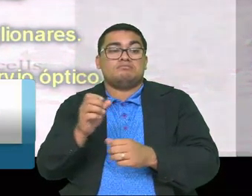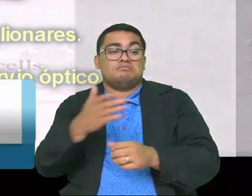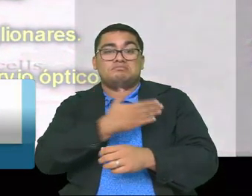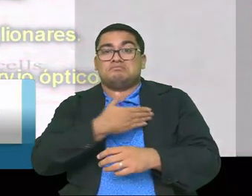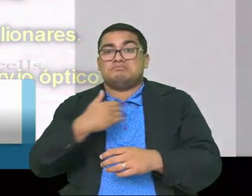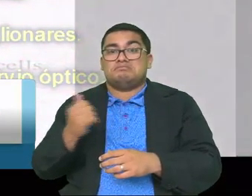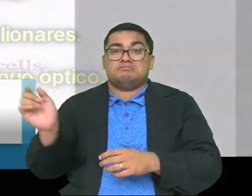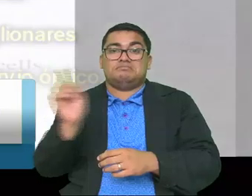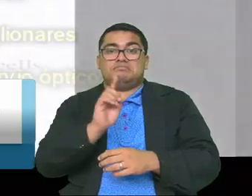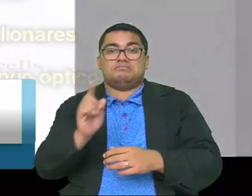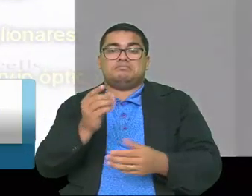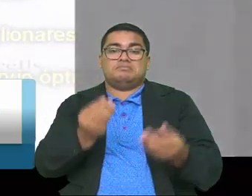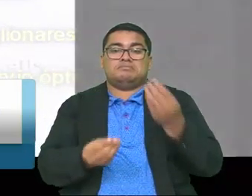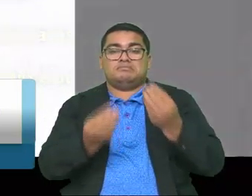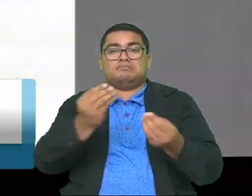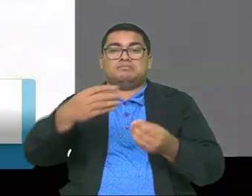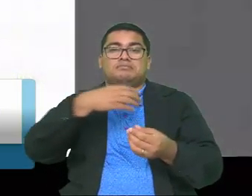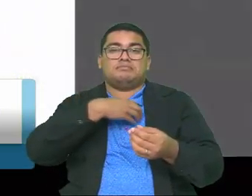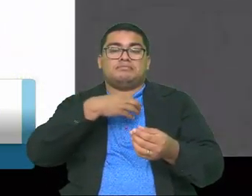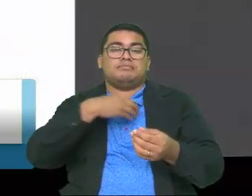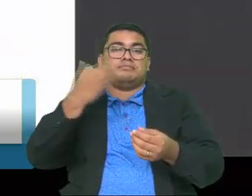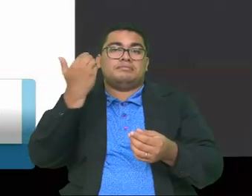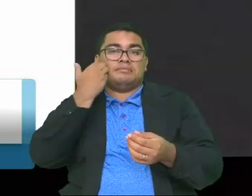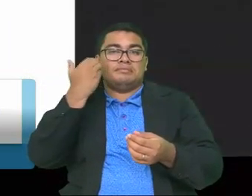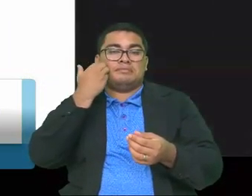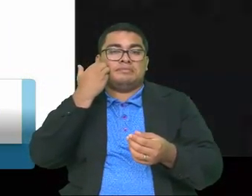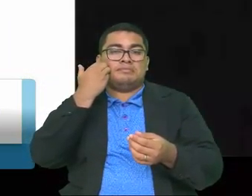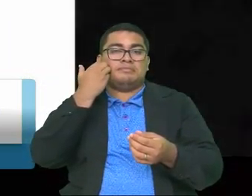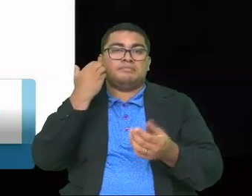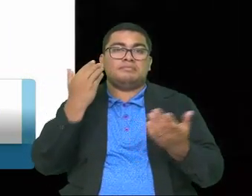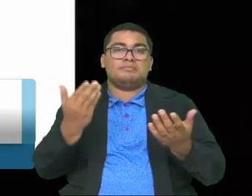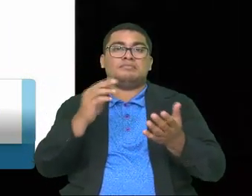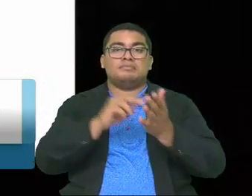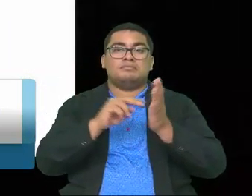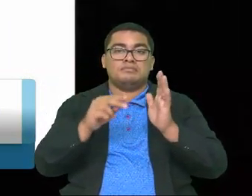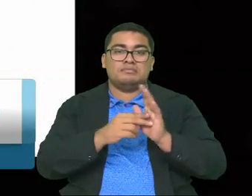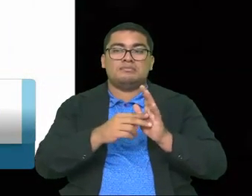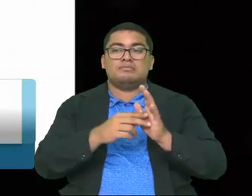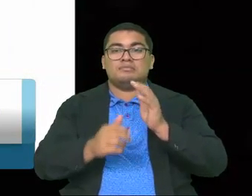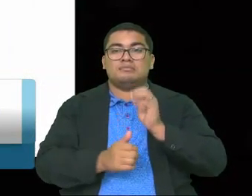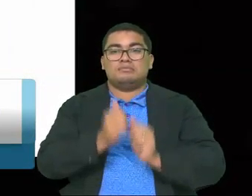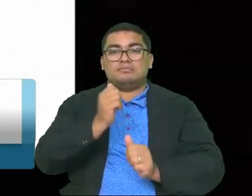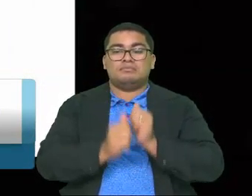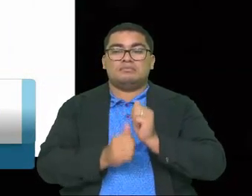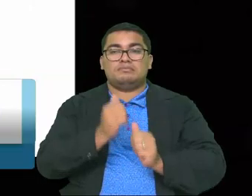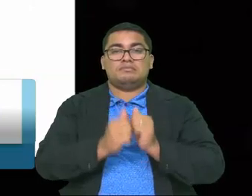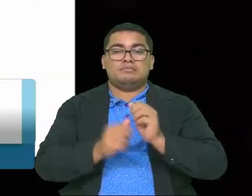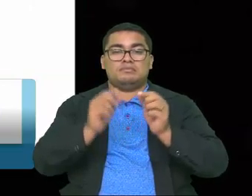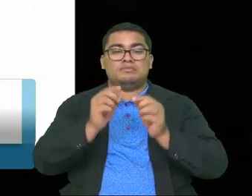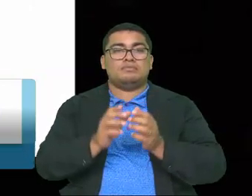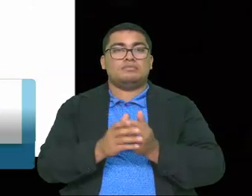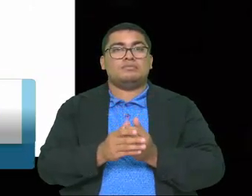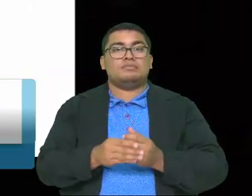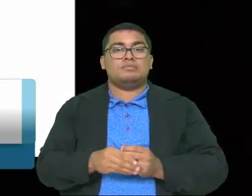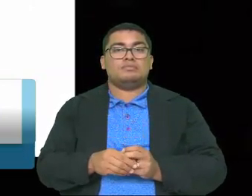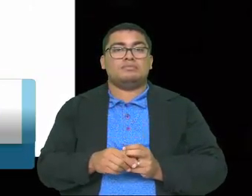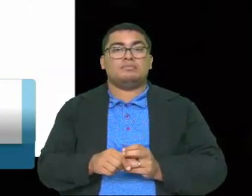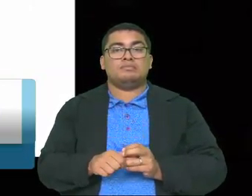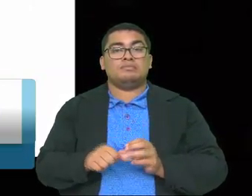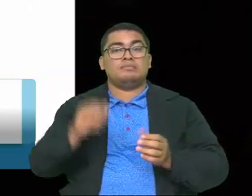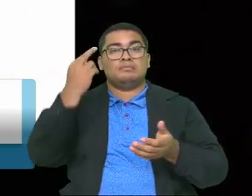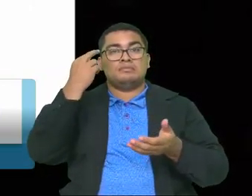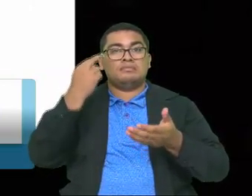casos pues se debe tratar la enfermedad inmunológica también, y aquí la mejoría puede tardar mucho tiempo más,